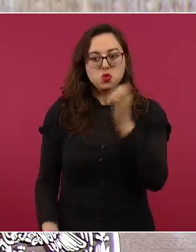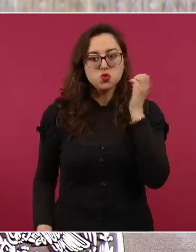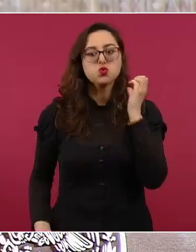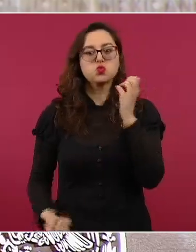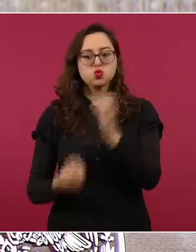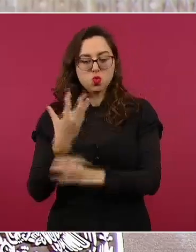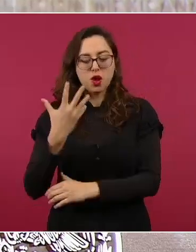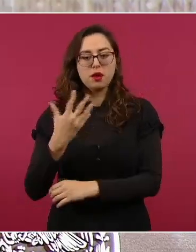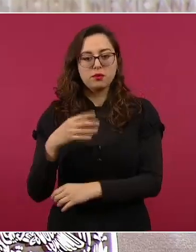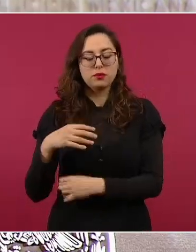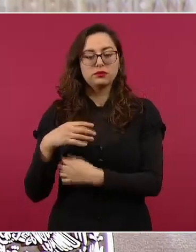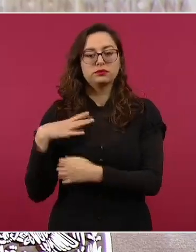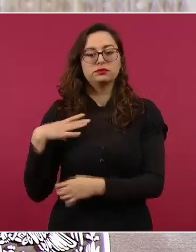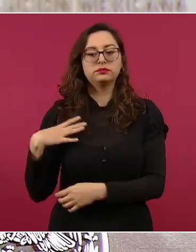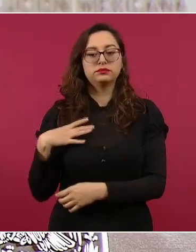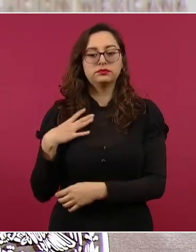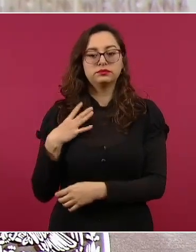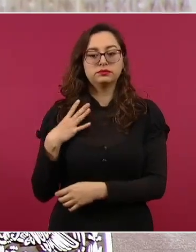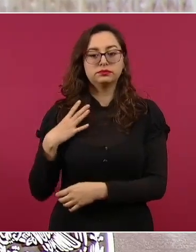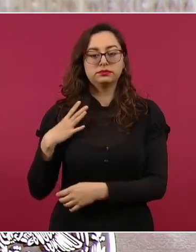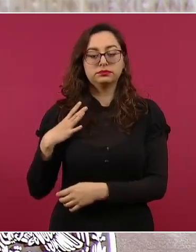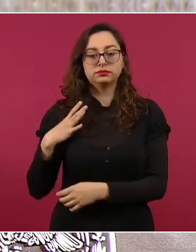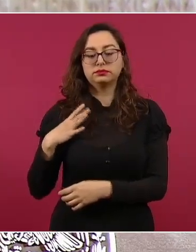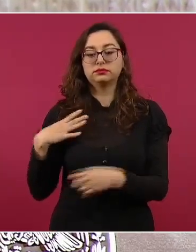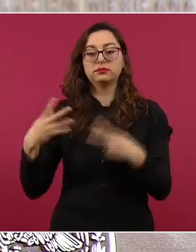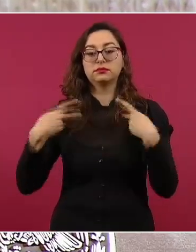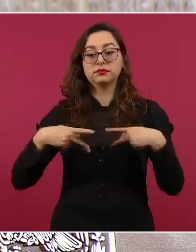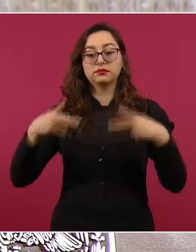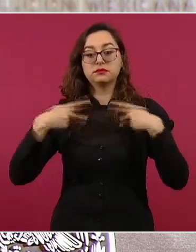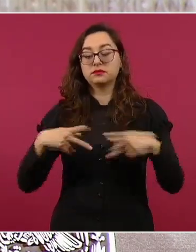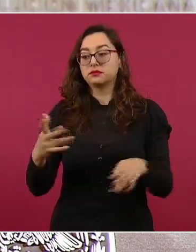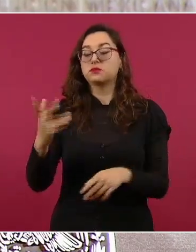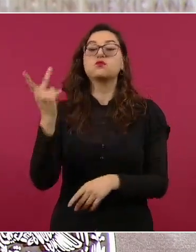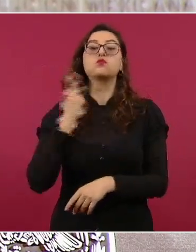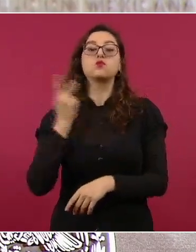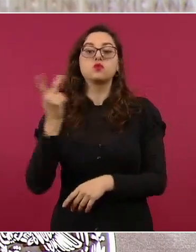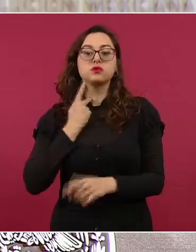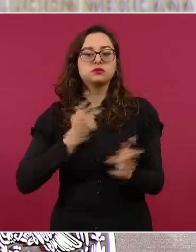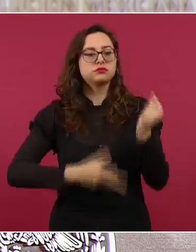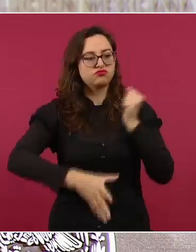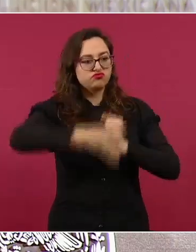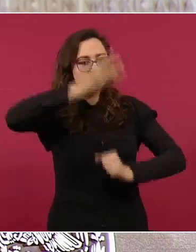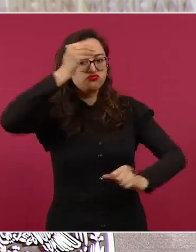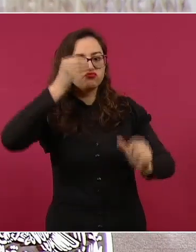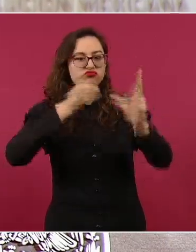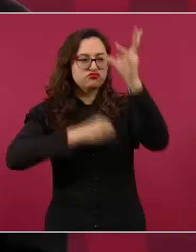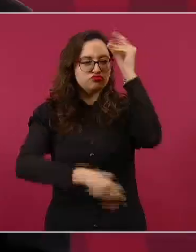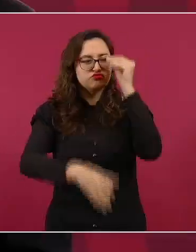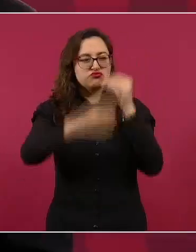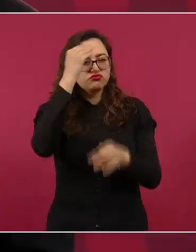en que la gente está más politizada, tiene más conciencia,